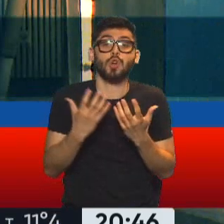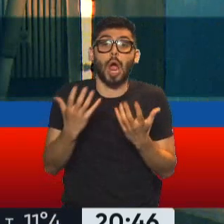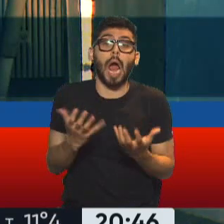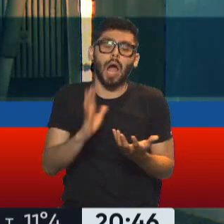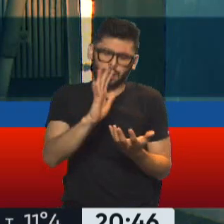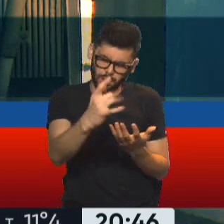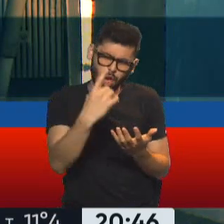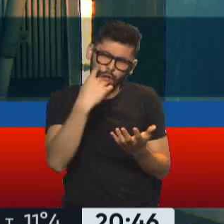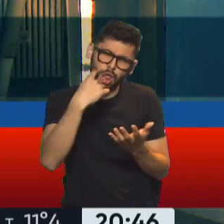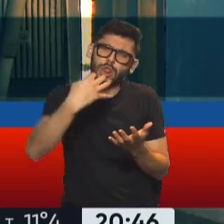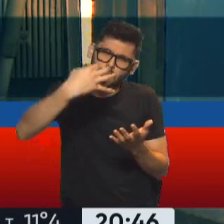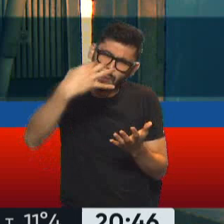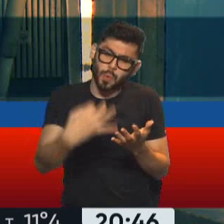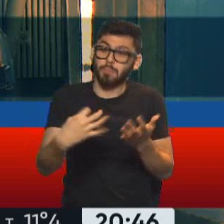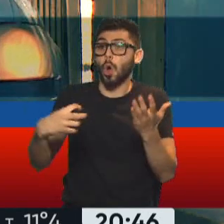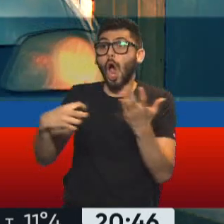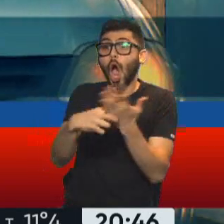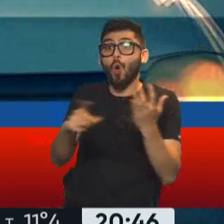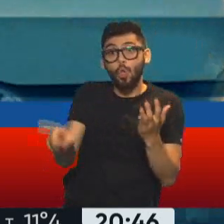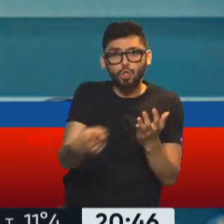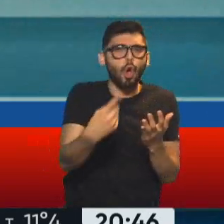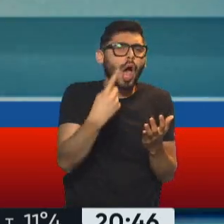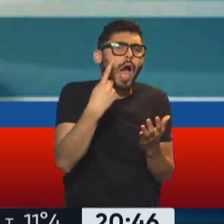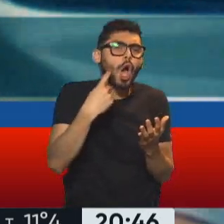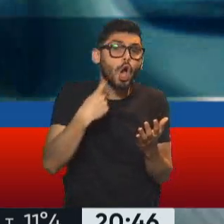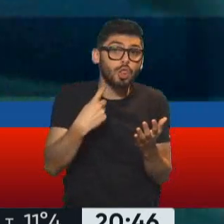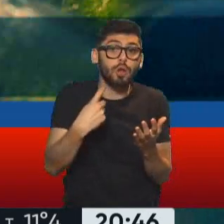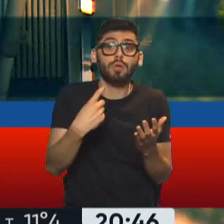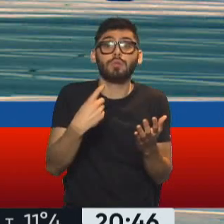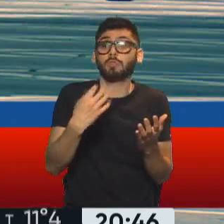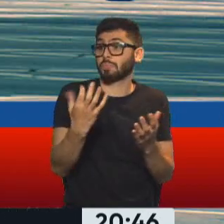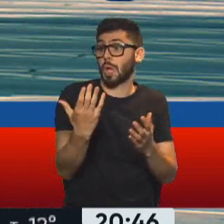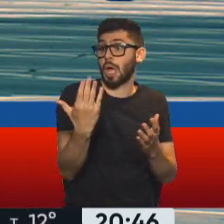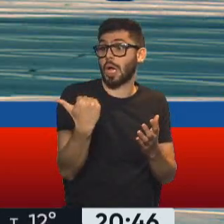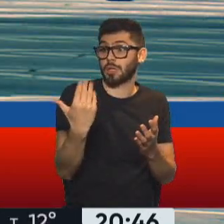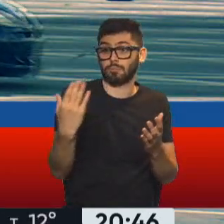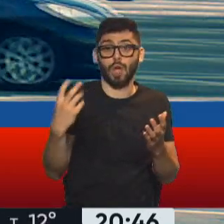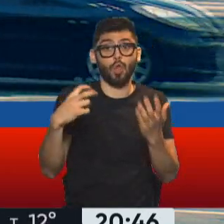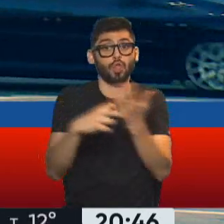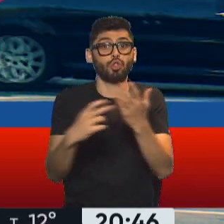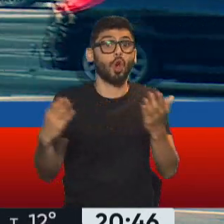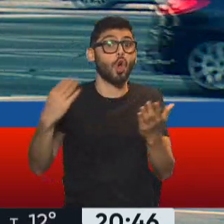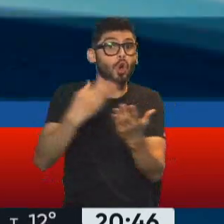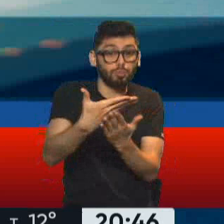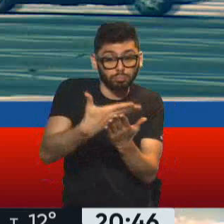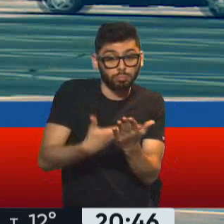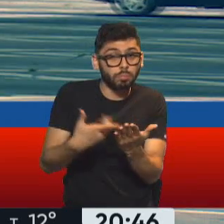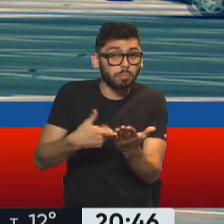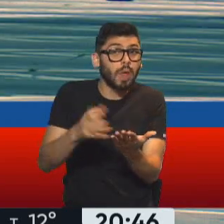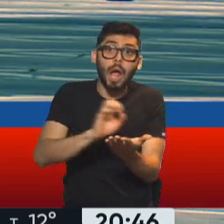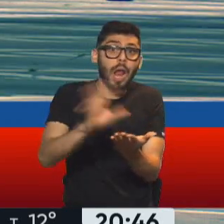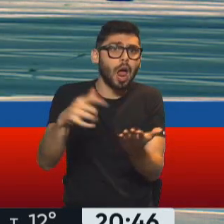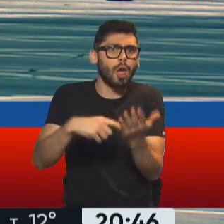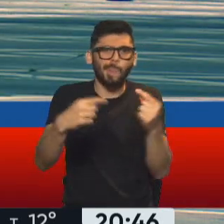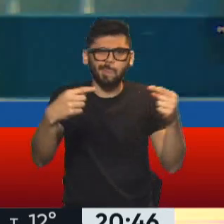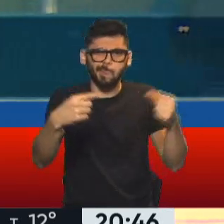revisión eso con auditorías que terminaron presentándose el día de ayer, las auditorías que son muy concluyentes, ¿no? De que está plagado